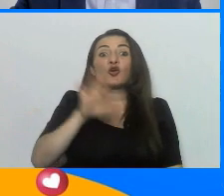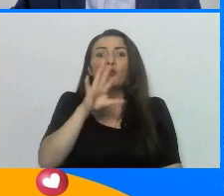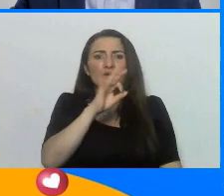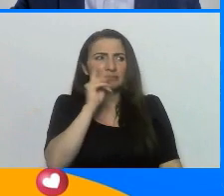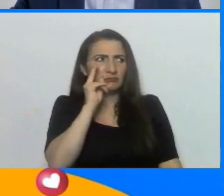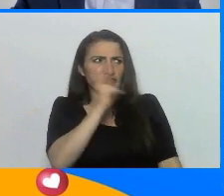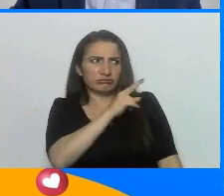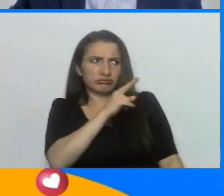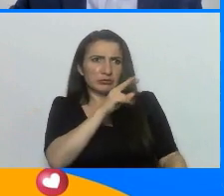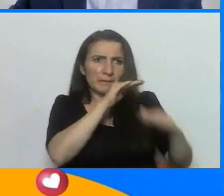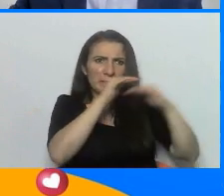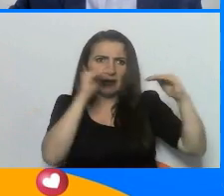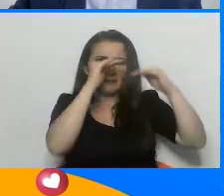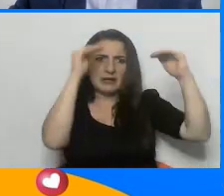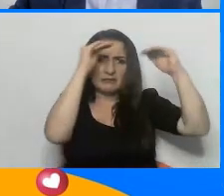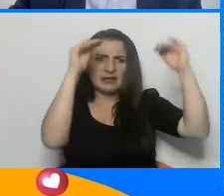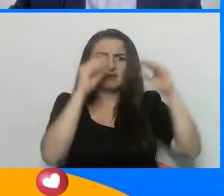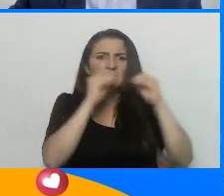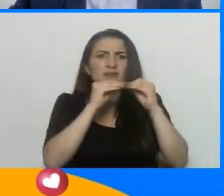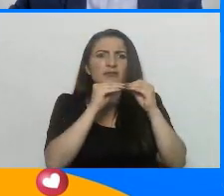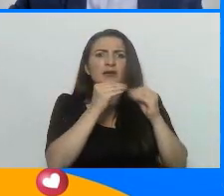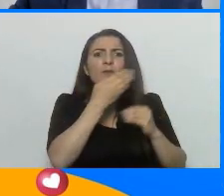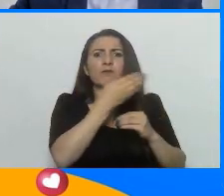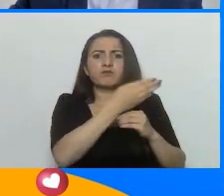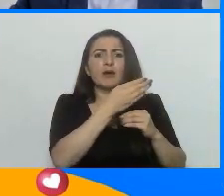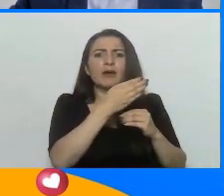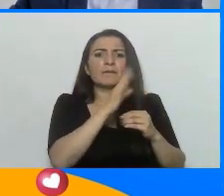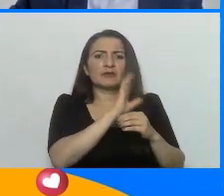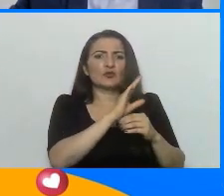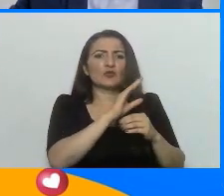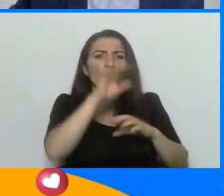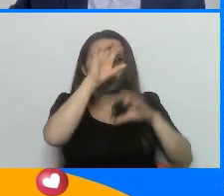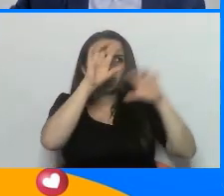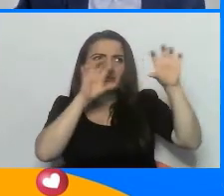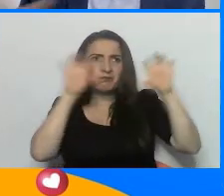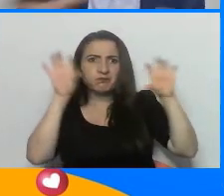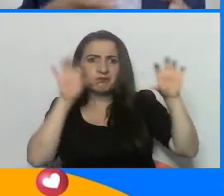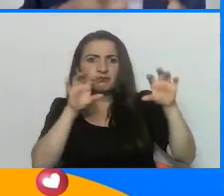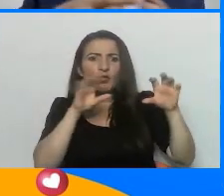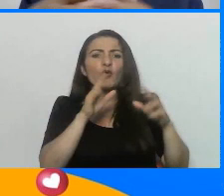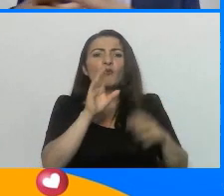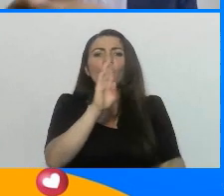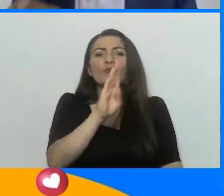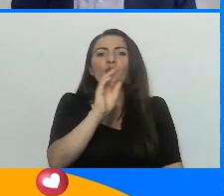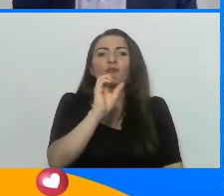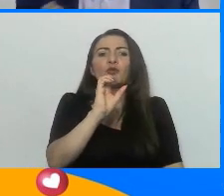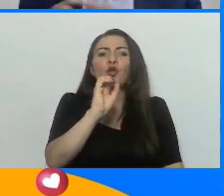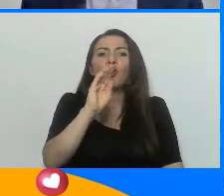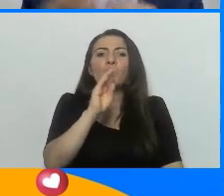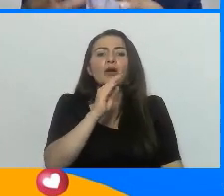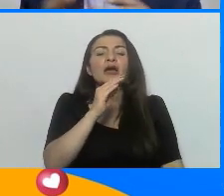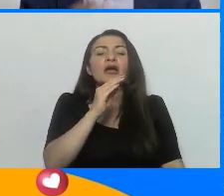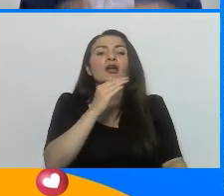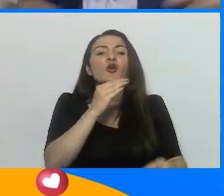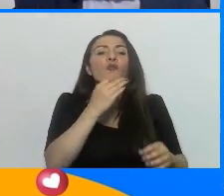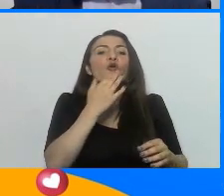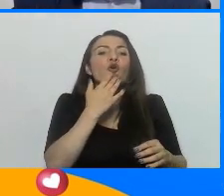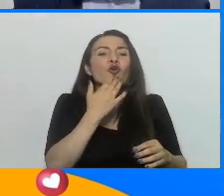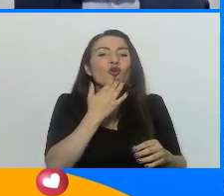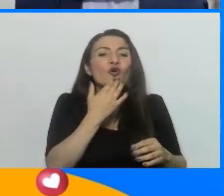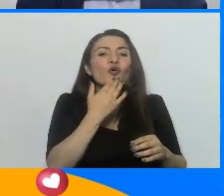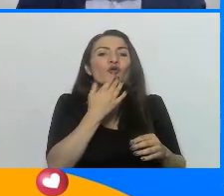se clasifican, y hay más. Aquí yo los tengo en forma de biomas. ¿Para qué? Bioma es una zona de vida, que es un